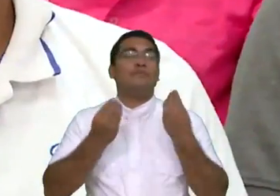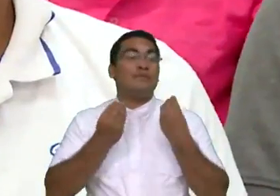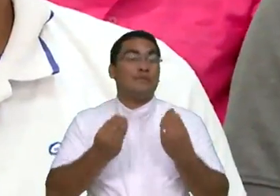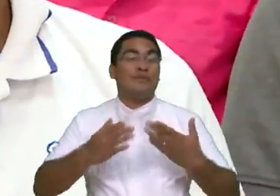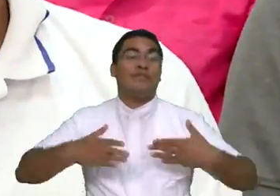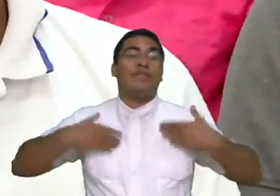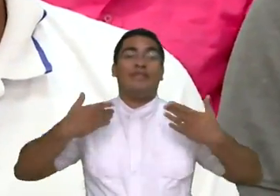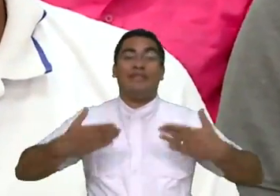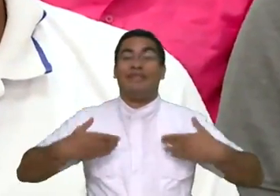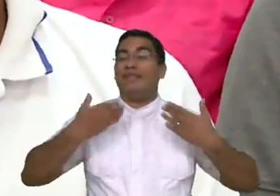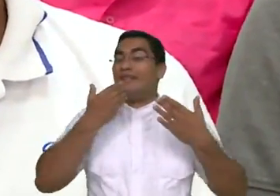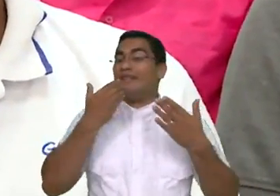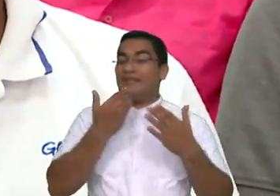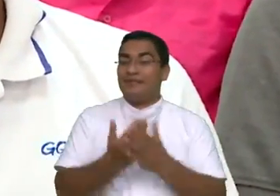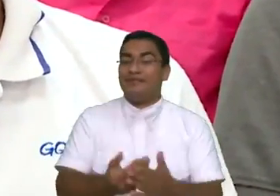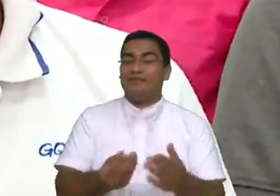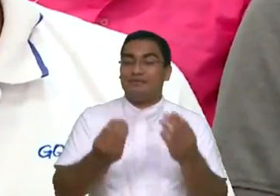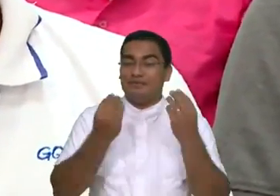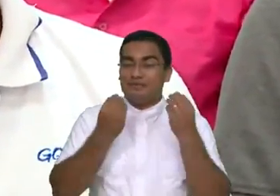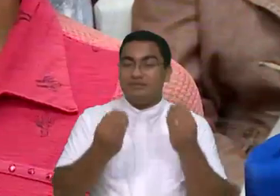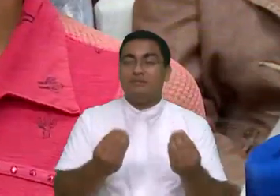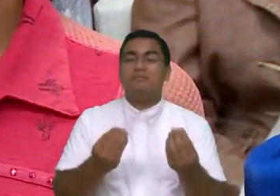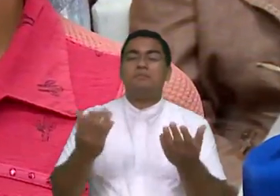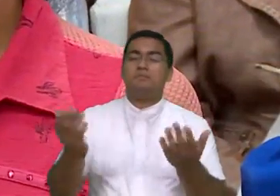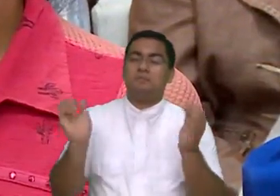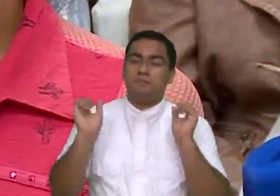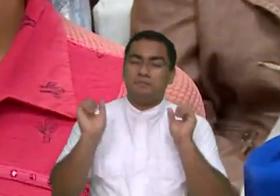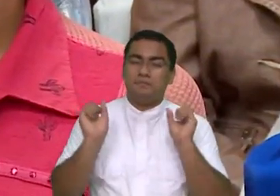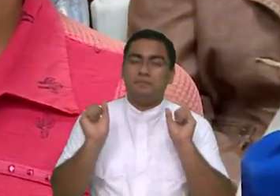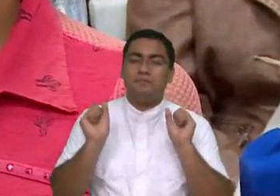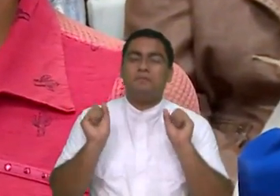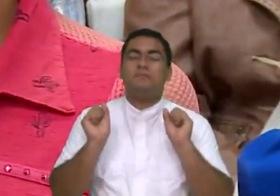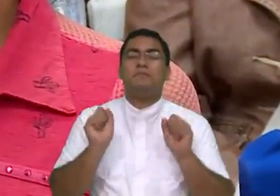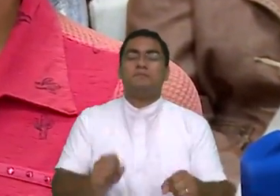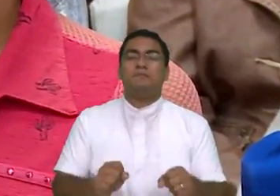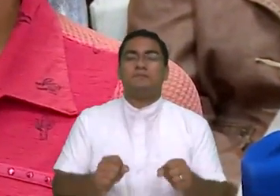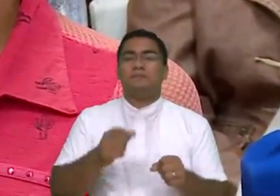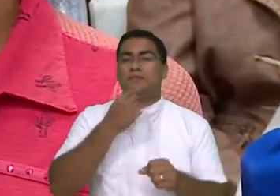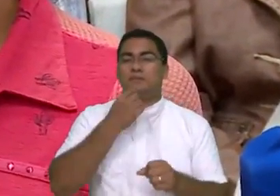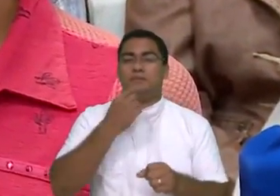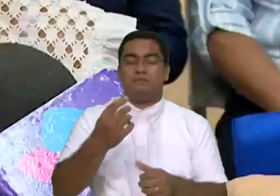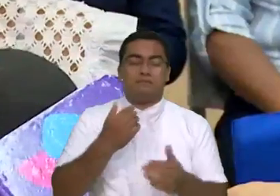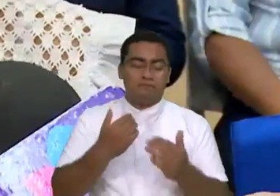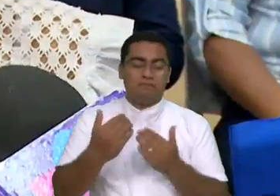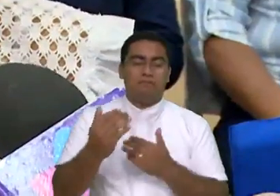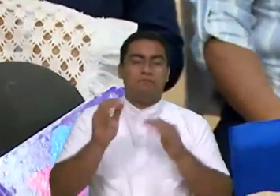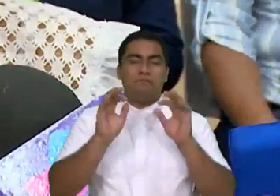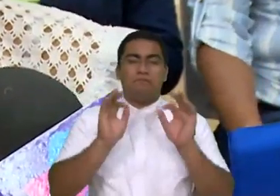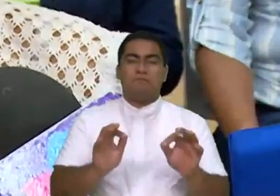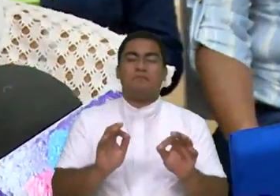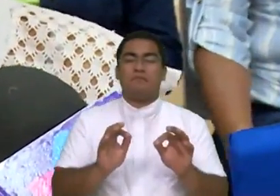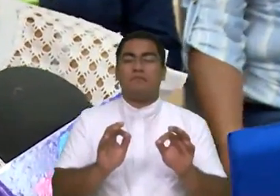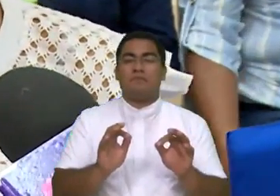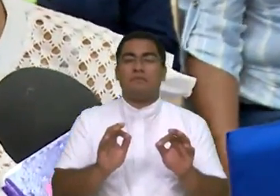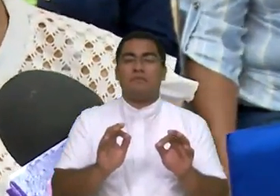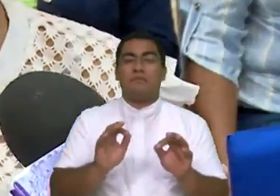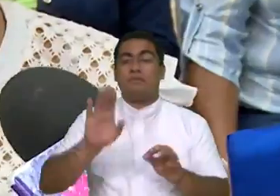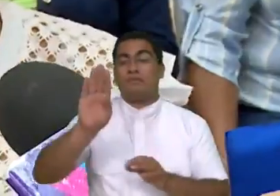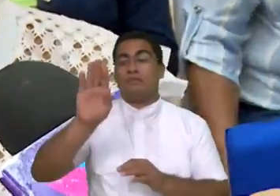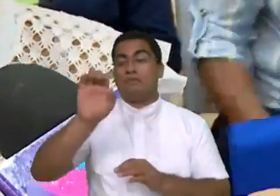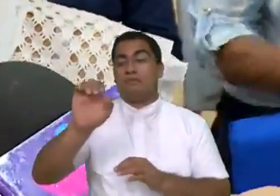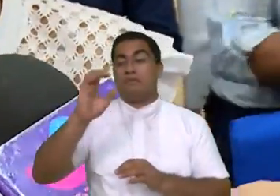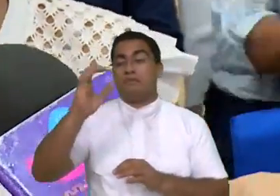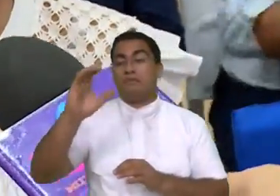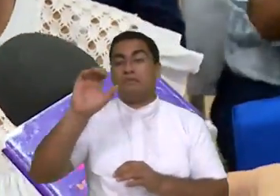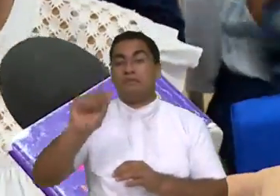por esta gran oportunidad que se nos dio, como es dar un paso más adelante y culminar esta beca que se nos